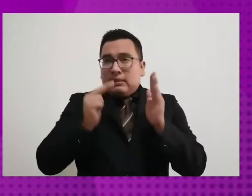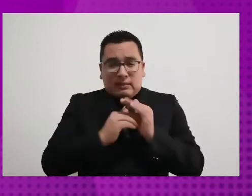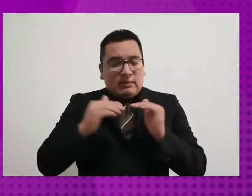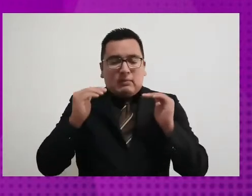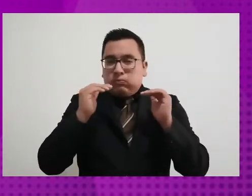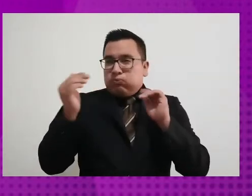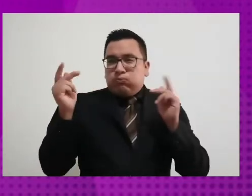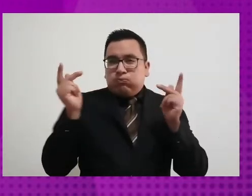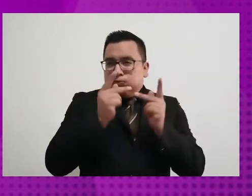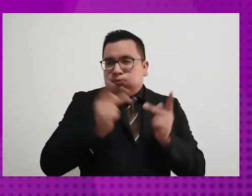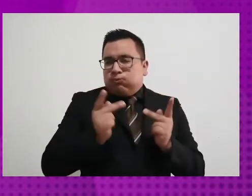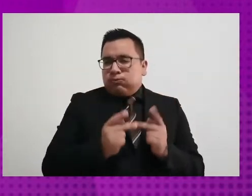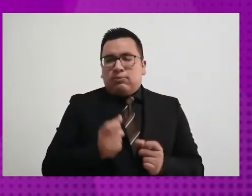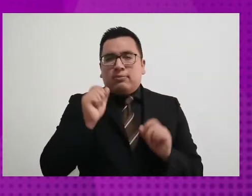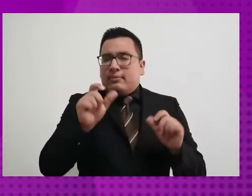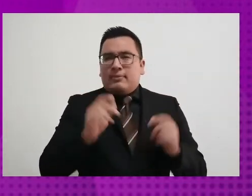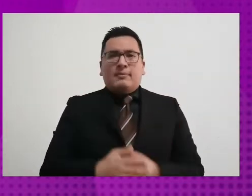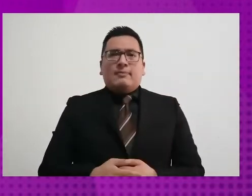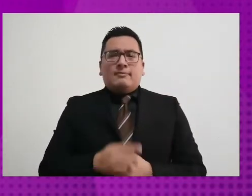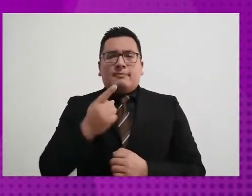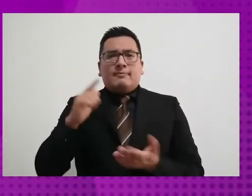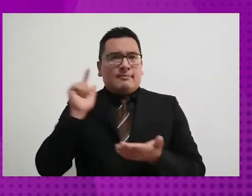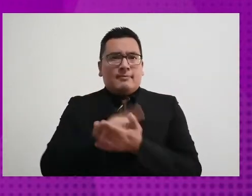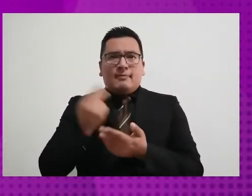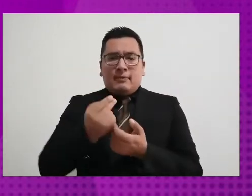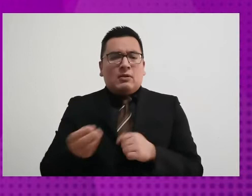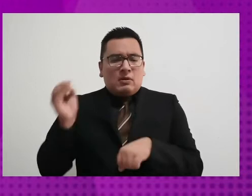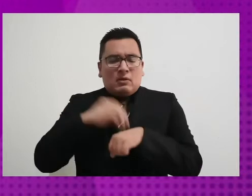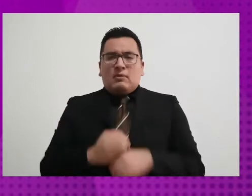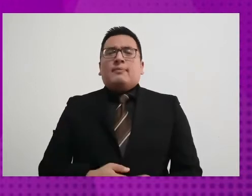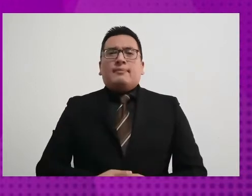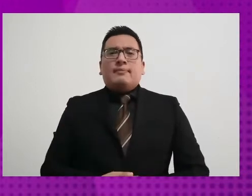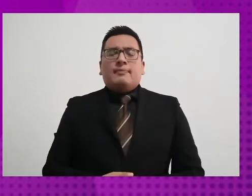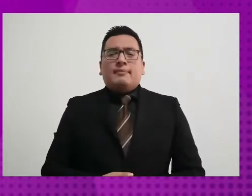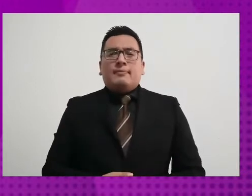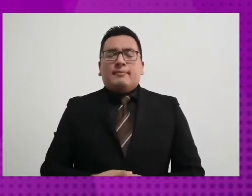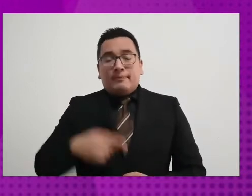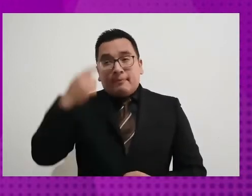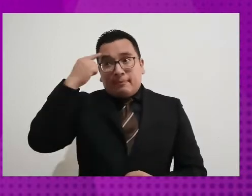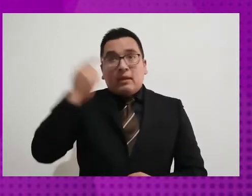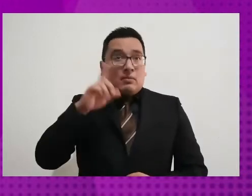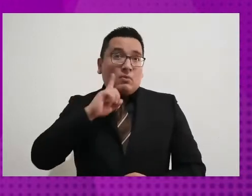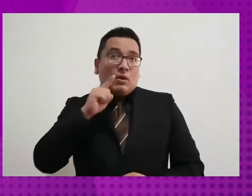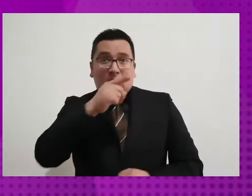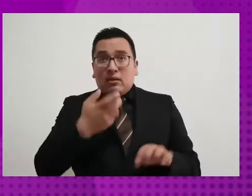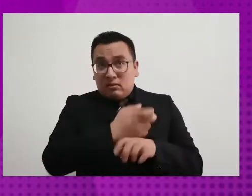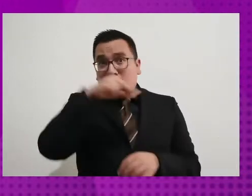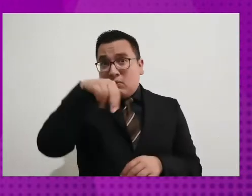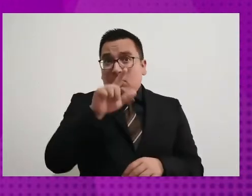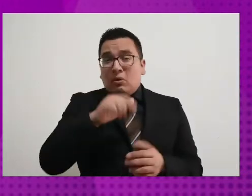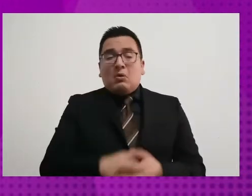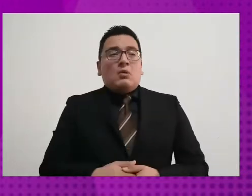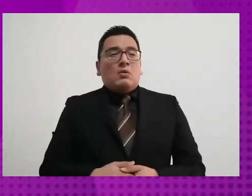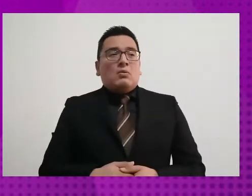parámetros que están en estas dos reformas, muy importantes reformas constitucionales y legales, justamente para que las mujeres del Estado de Nuevo